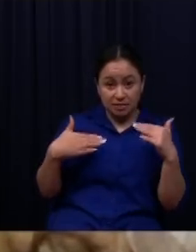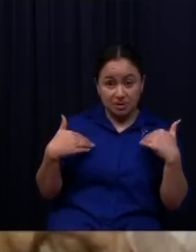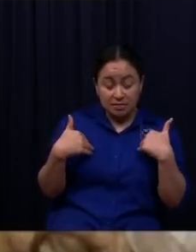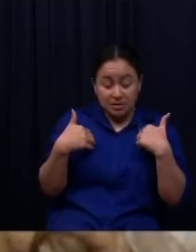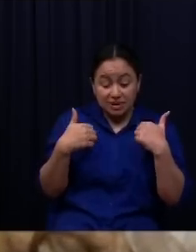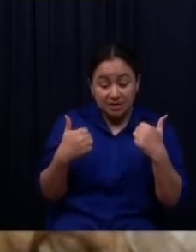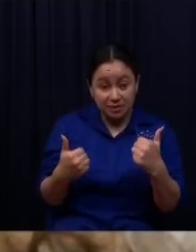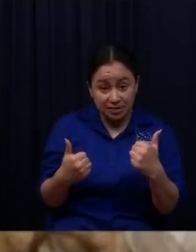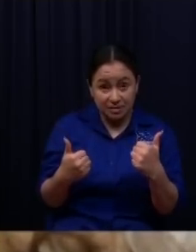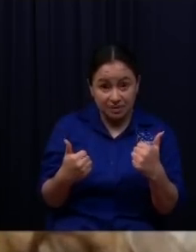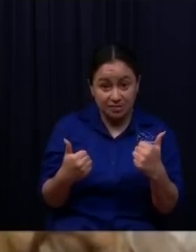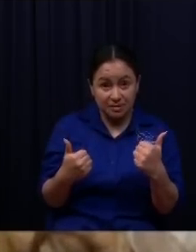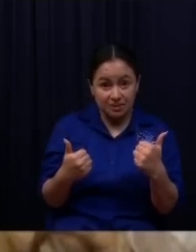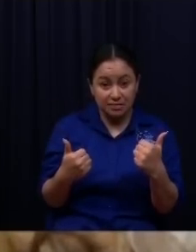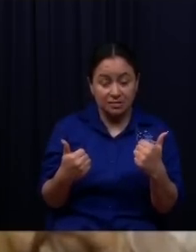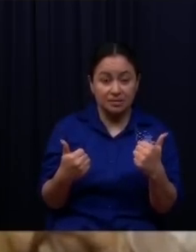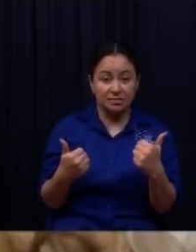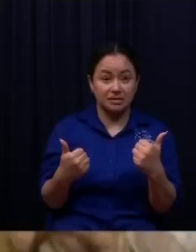¿Perdón?